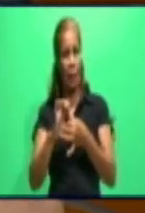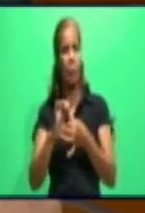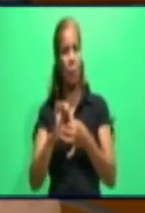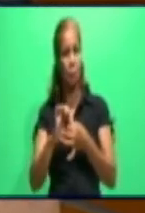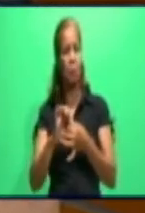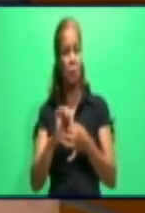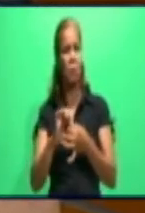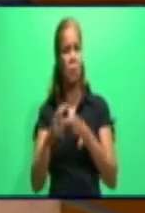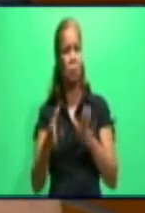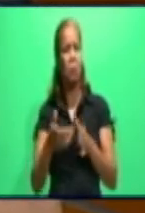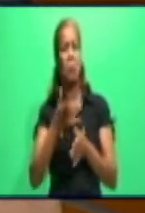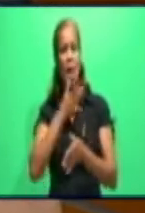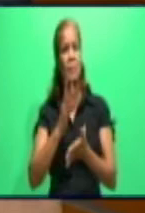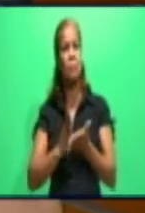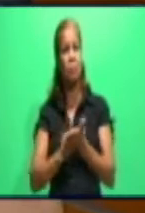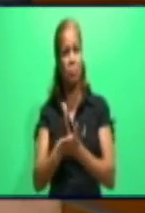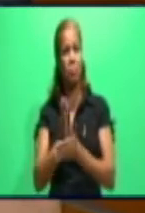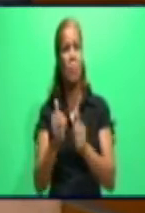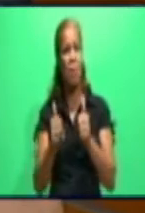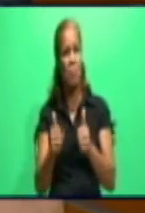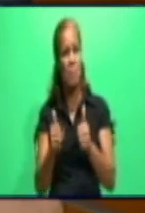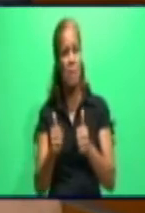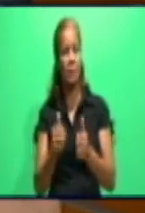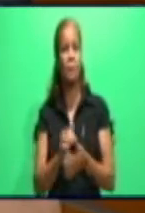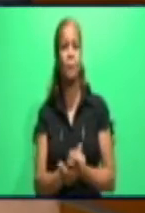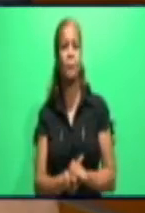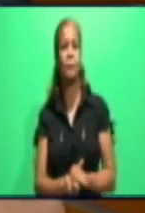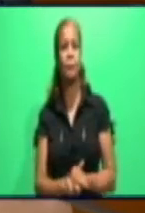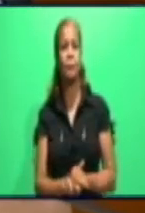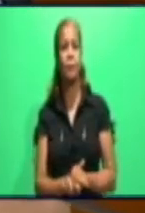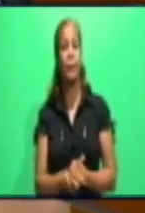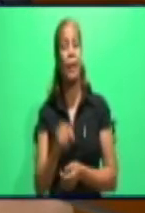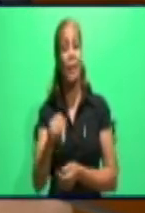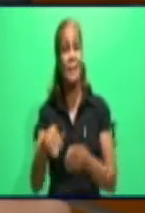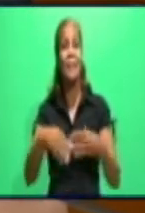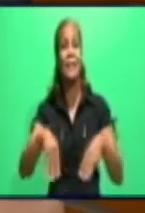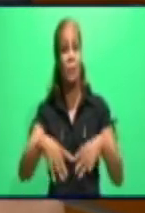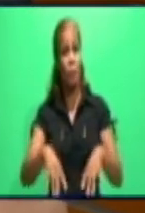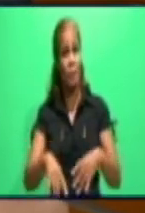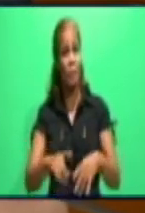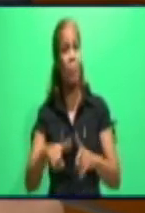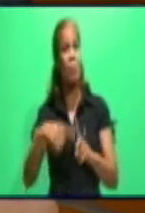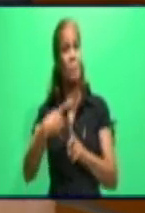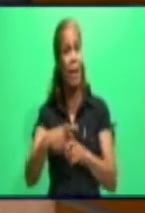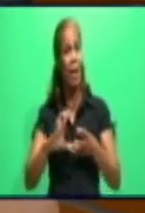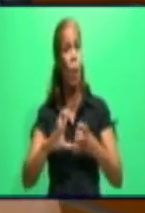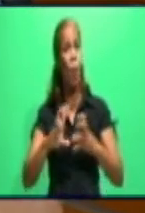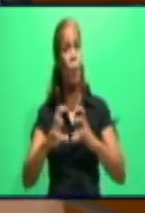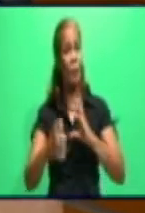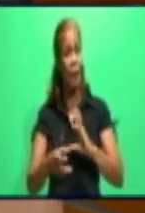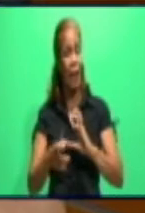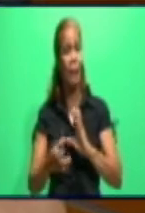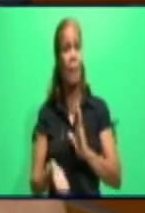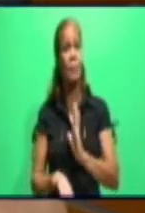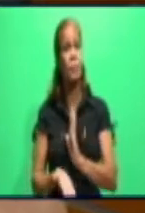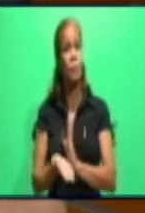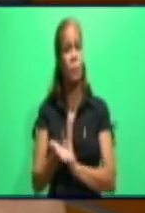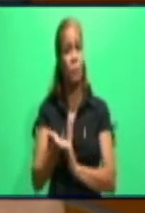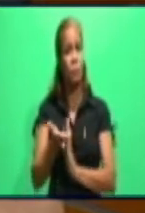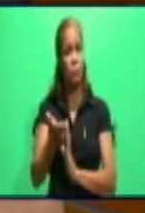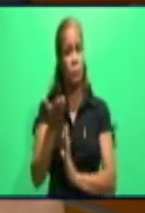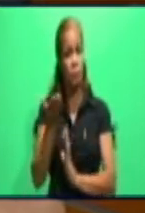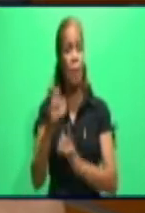de manera estable esa es la situación hoy que tenemos muy complicada y una muy complicada sigue en incremento la cifra